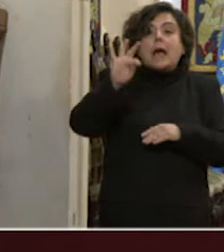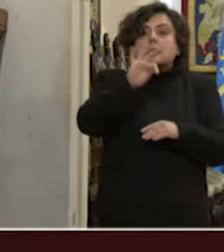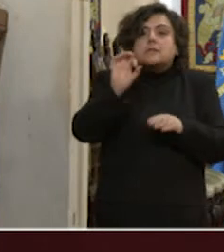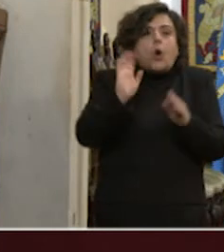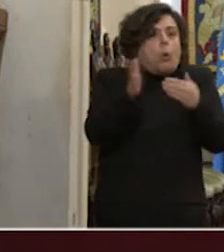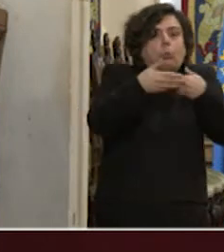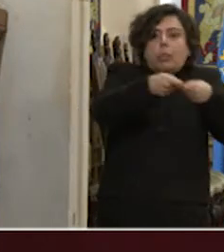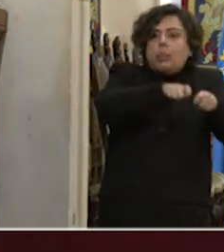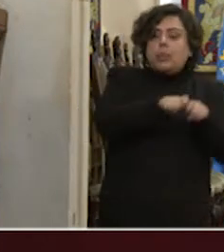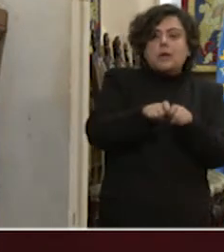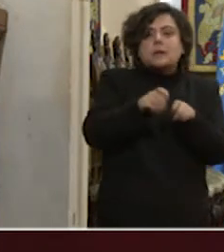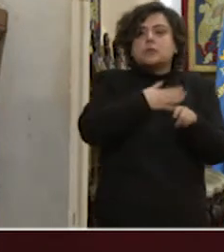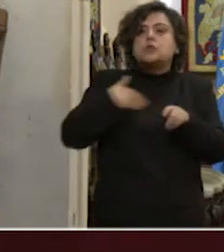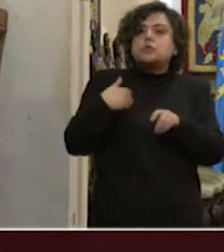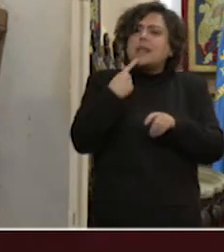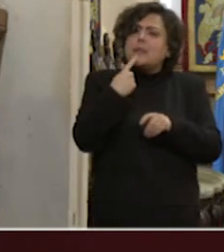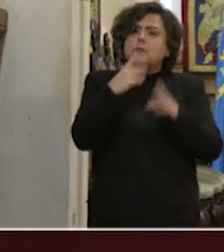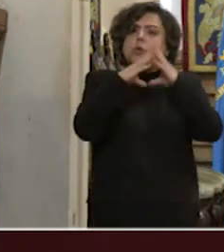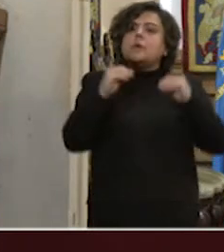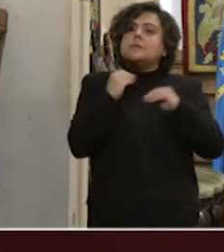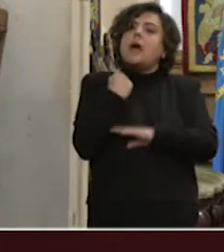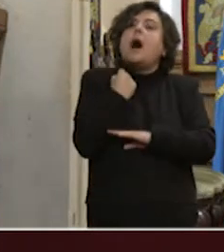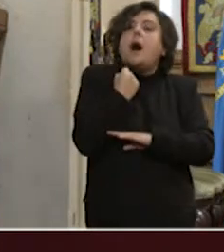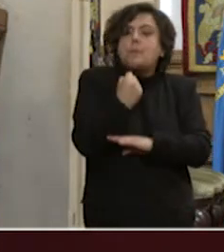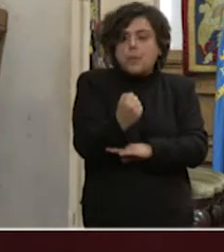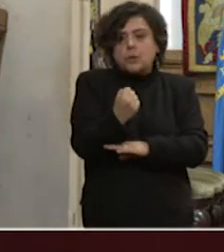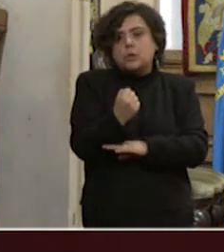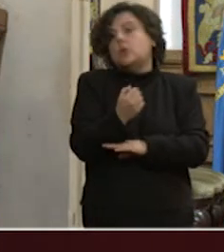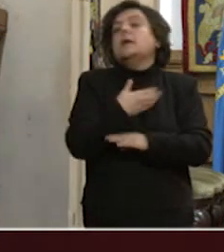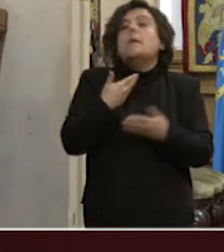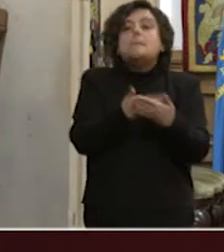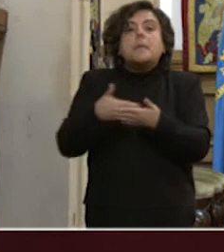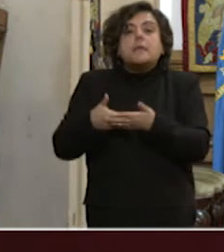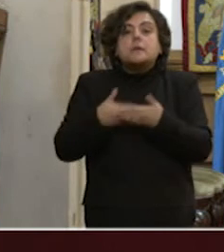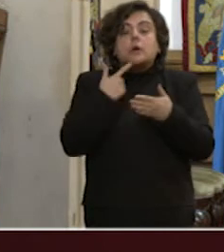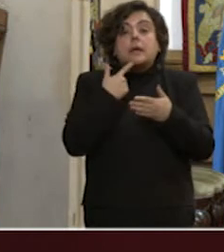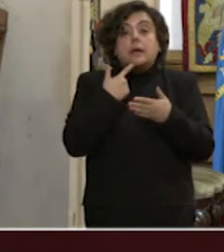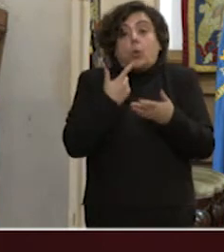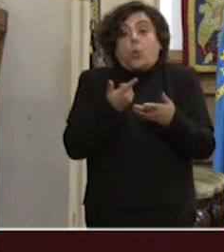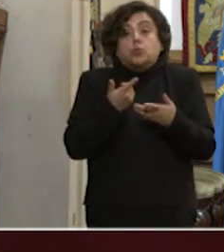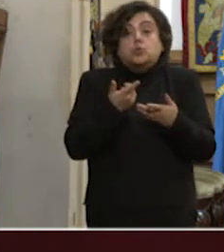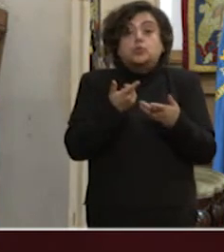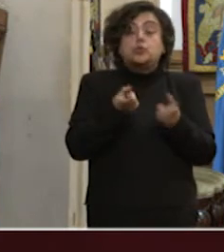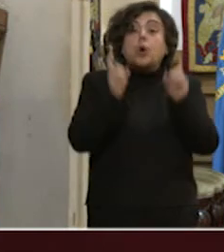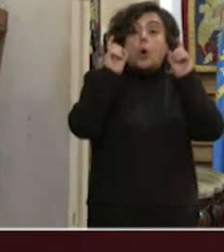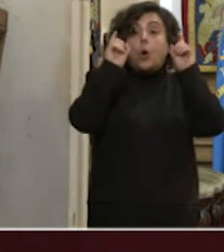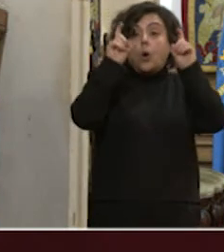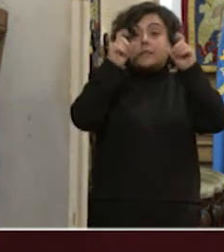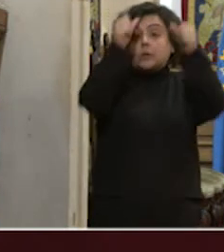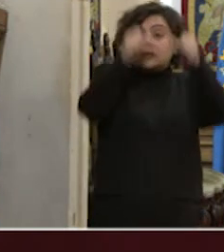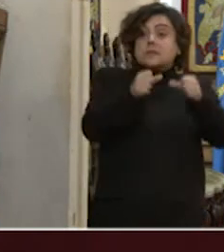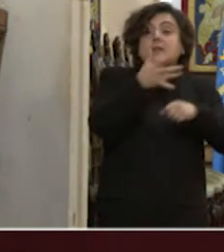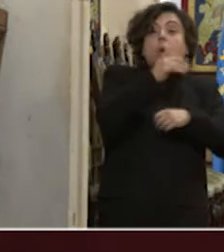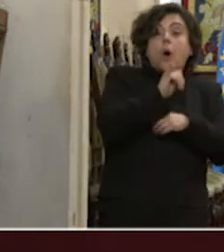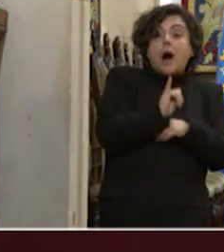Para transmitiros nuestro apoyo y pediros que sigáis contando con nuestros egresados y egresadas y